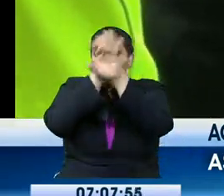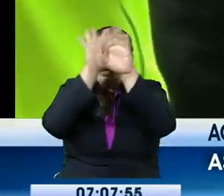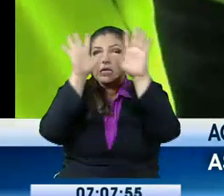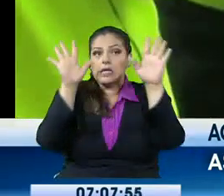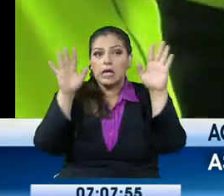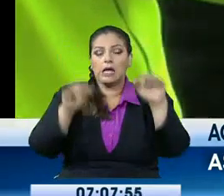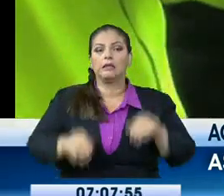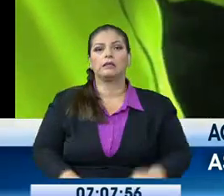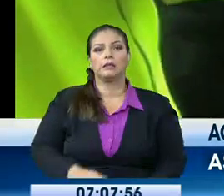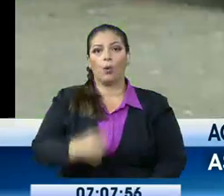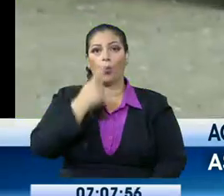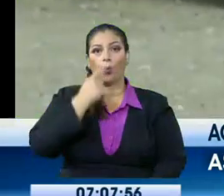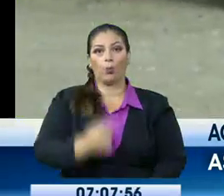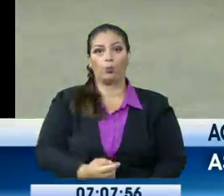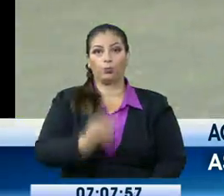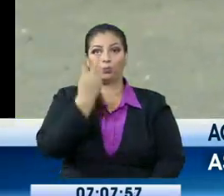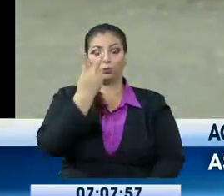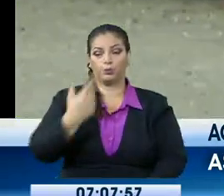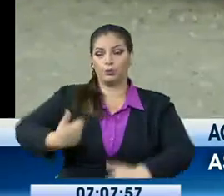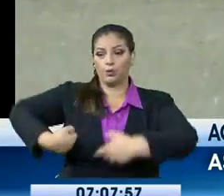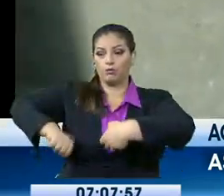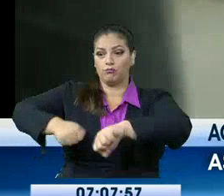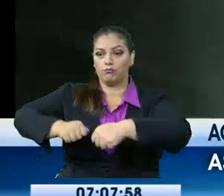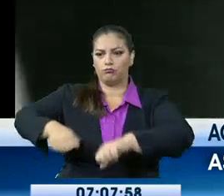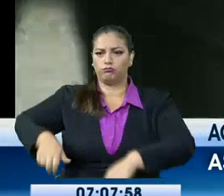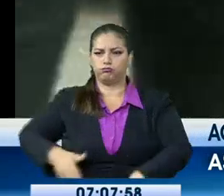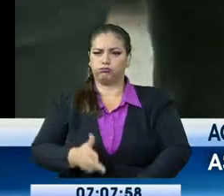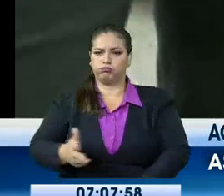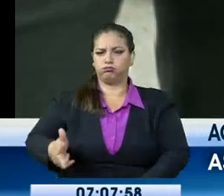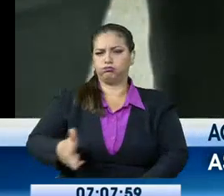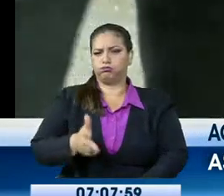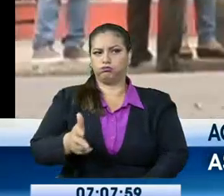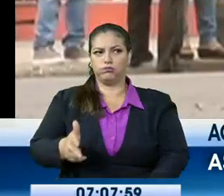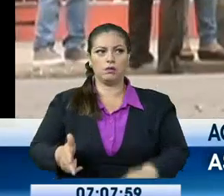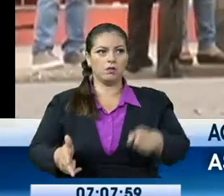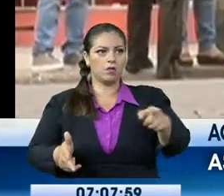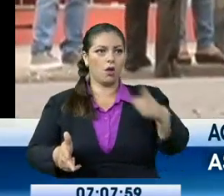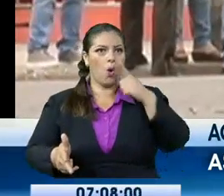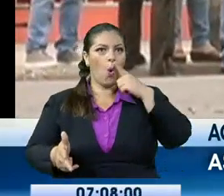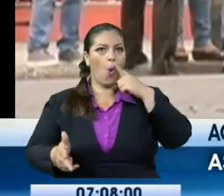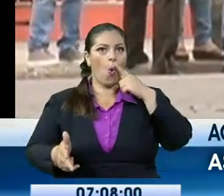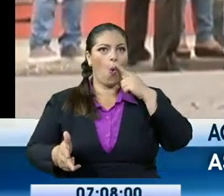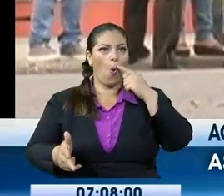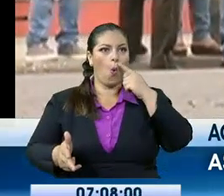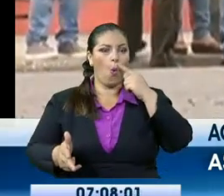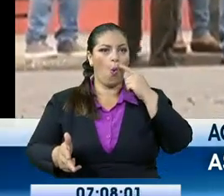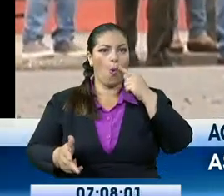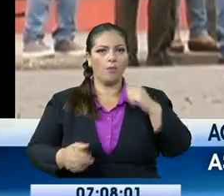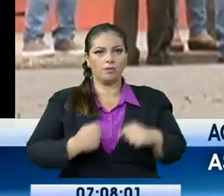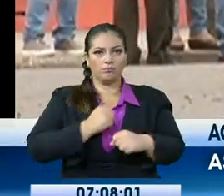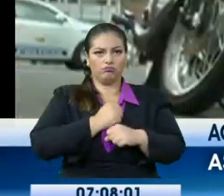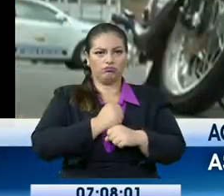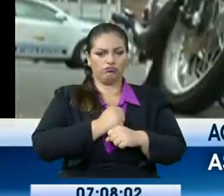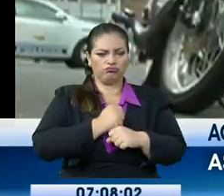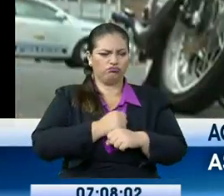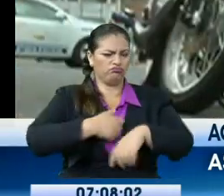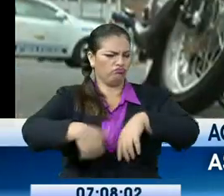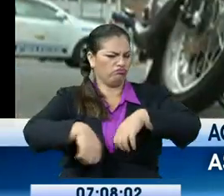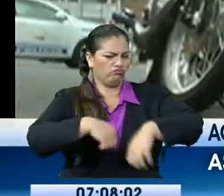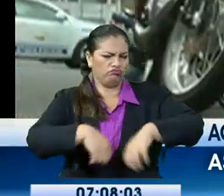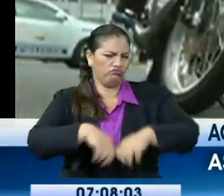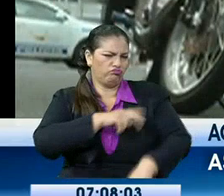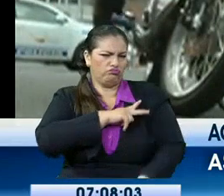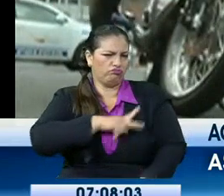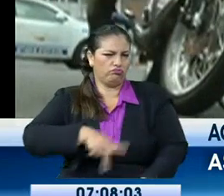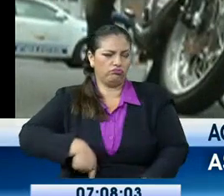testigos, dos sujetos en una moto trataron de abordar a un individuo, el cual se encontraba realizando labores personales. Había llevado